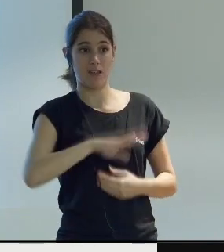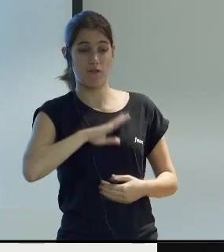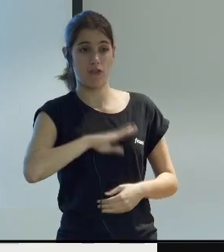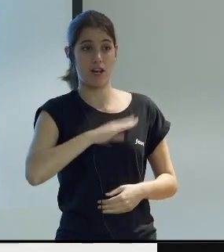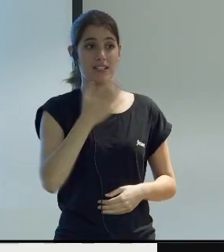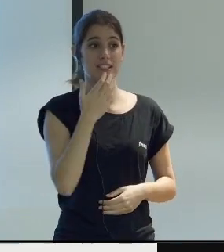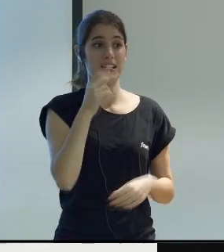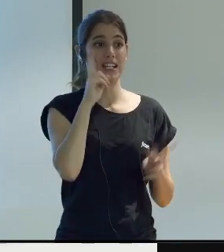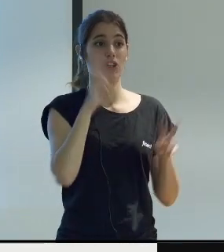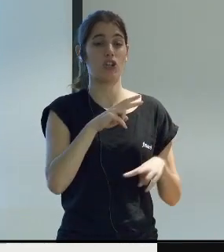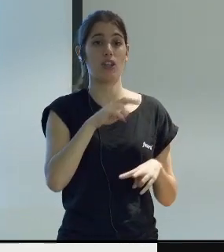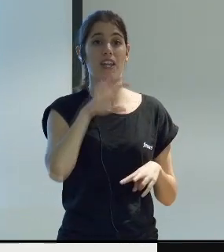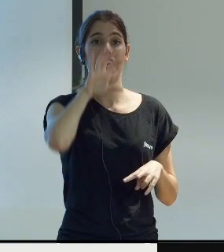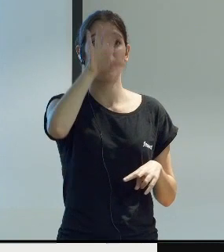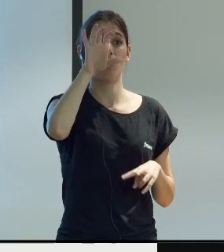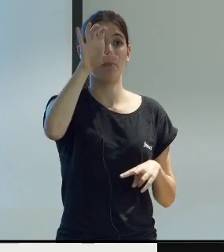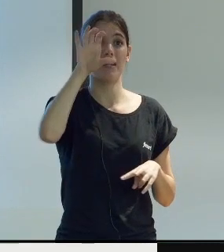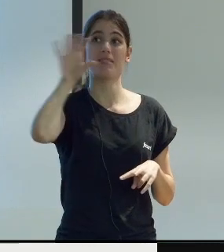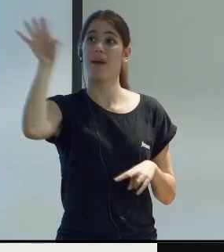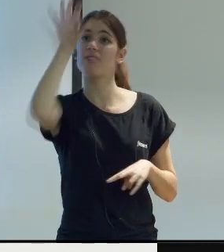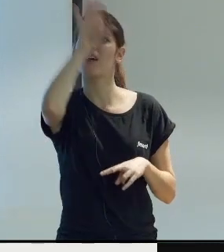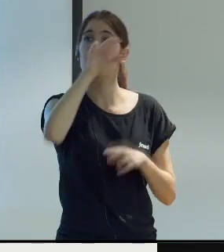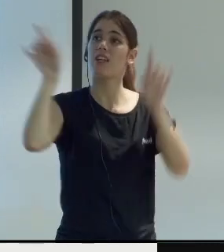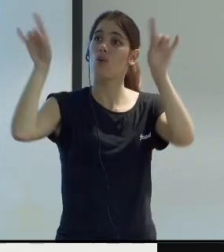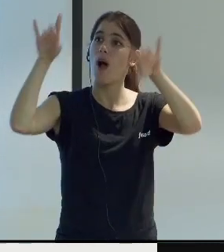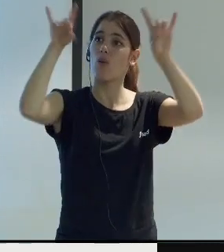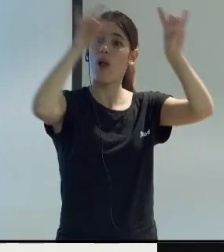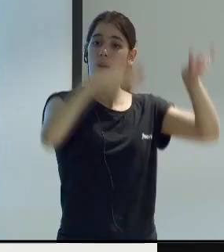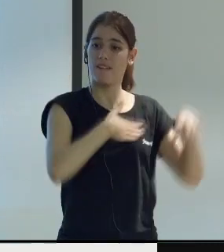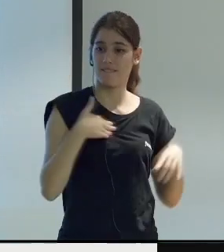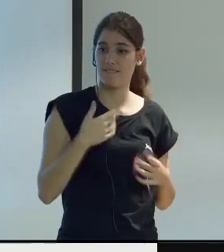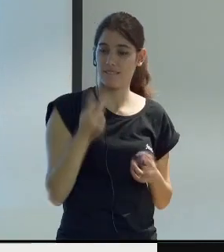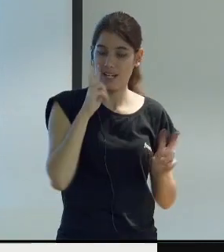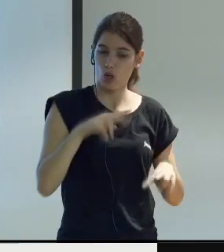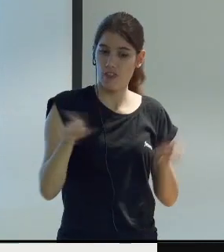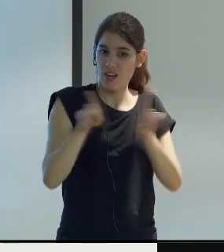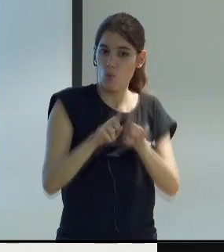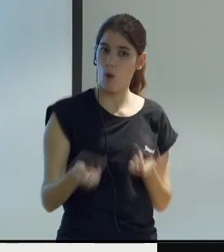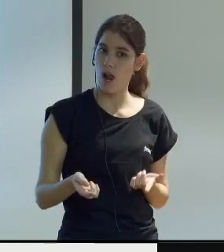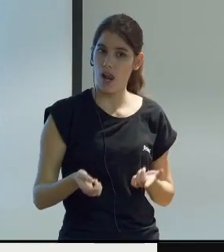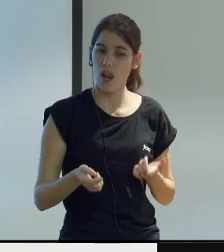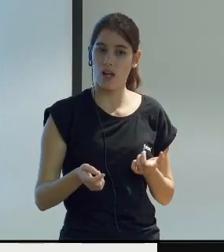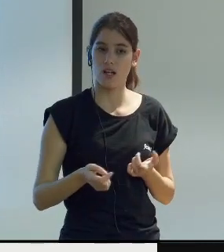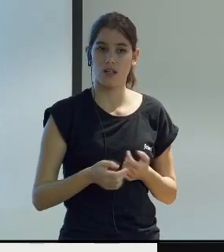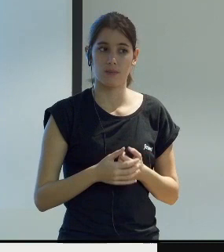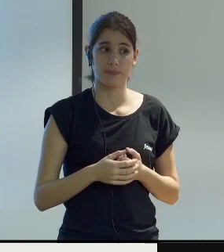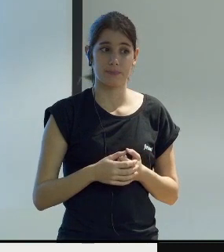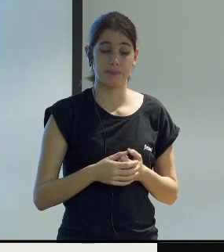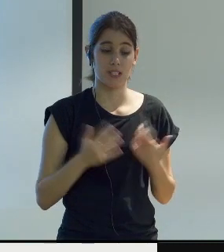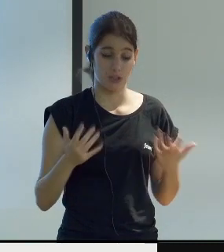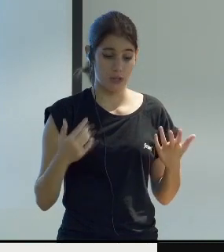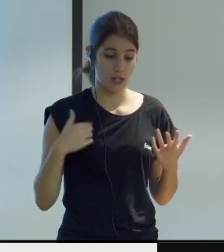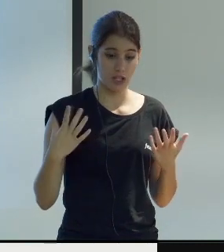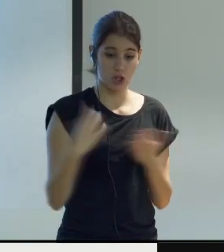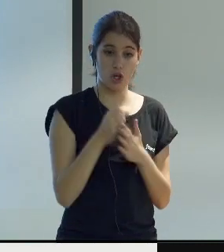nos reconocen en un país, nos reconocen en otro país. Si nos reconocen como personas con diversidad funcional entre todos